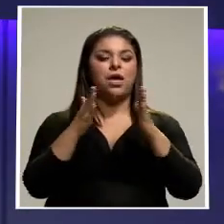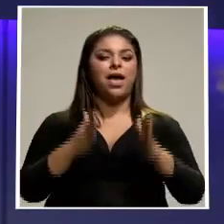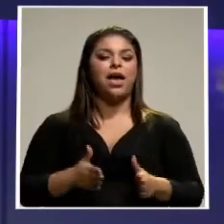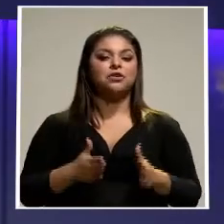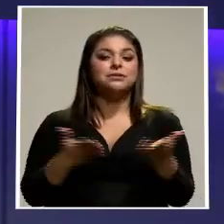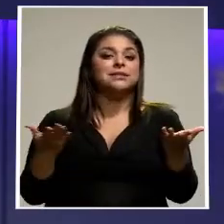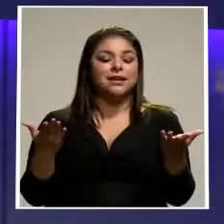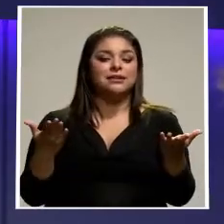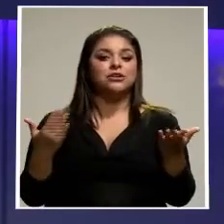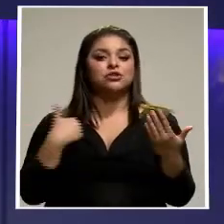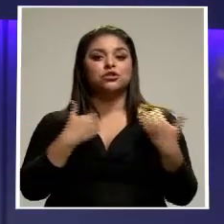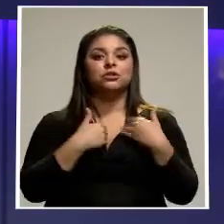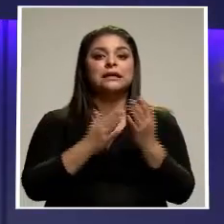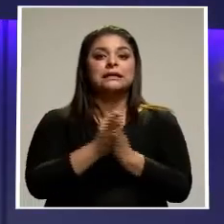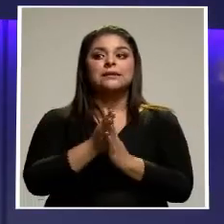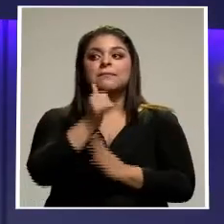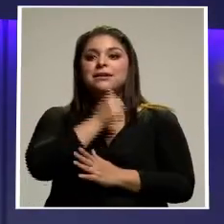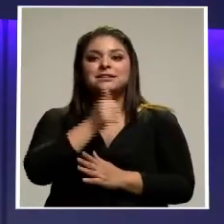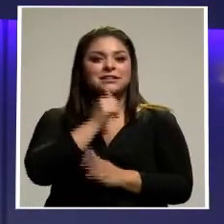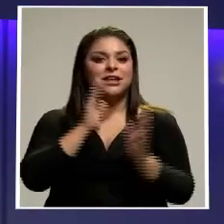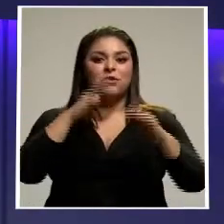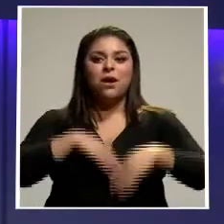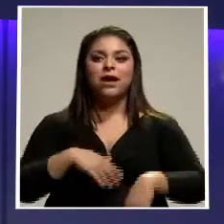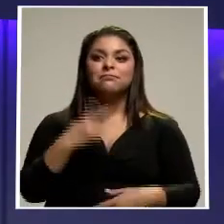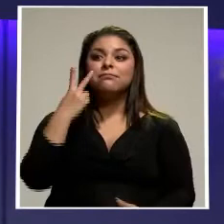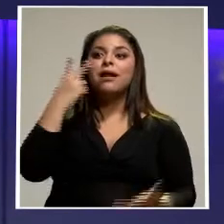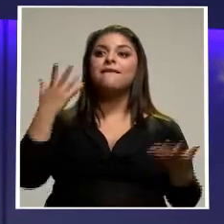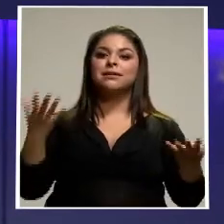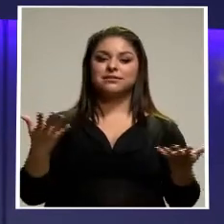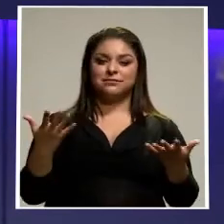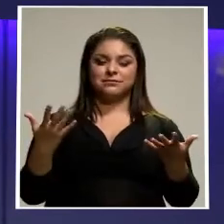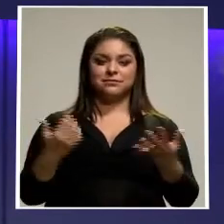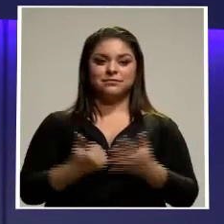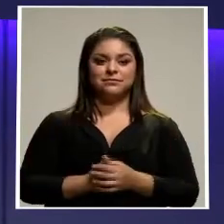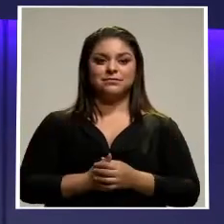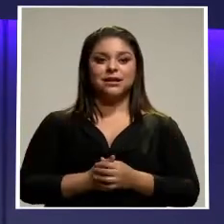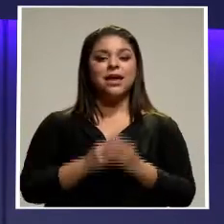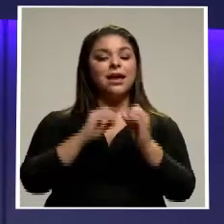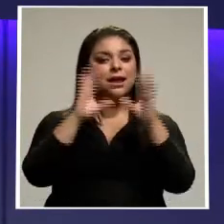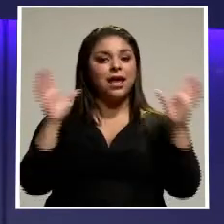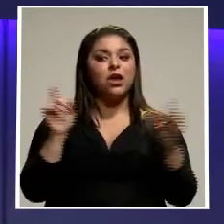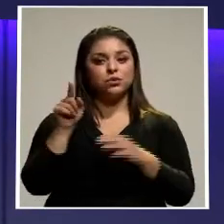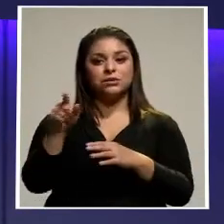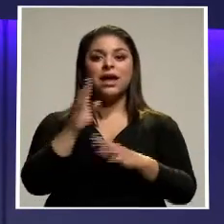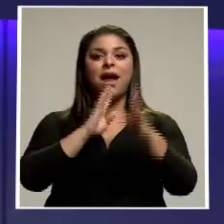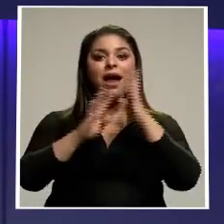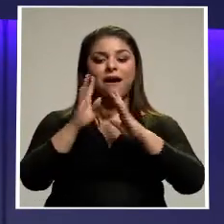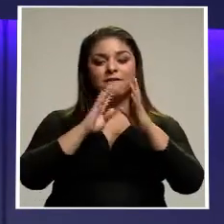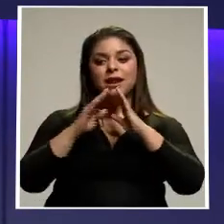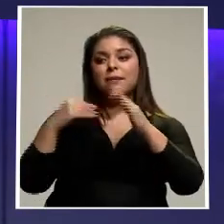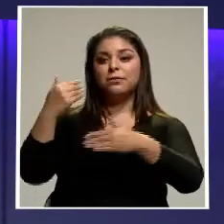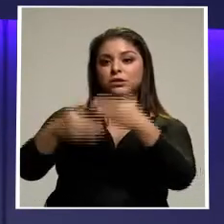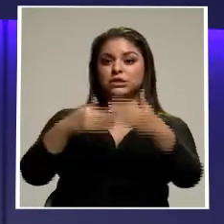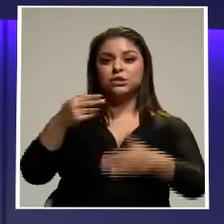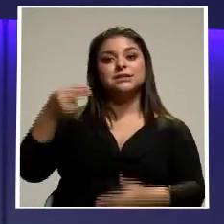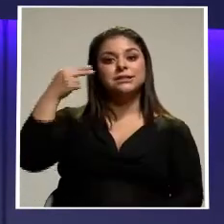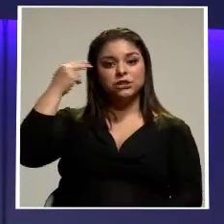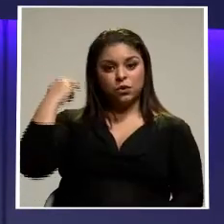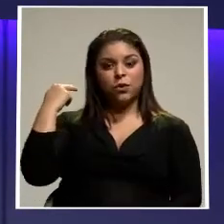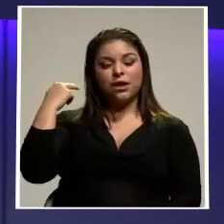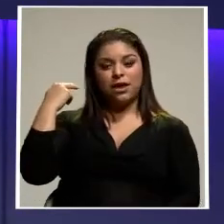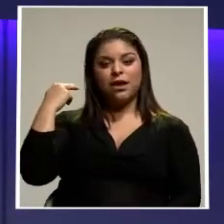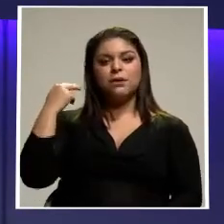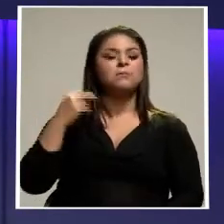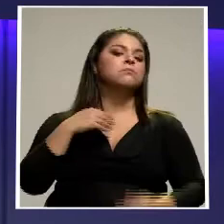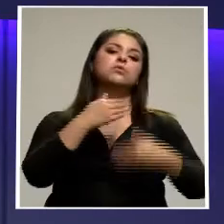nos impacientamos por ver, claro, usted habla de procesos en términos de historia, y los procesos en términos